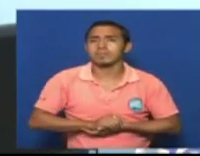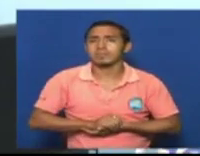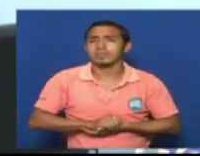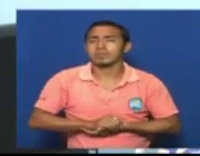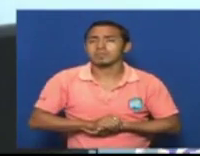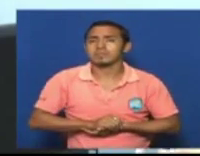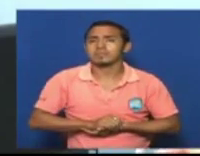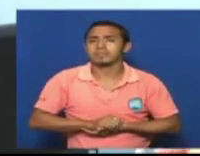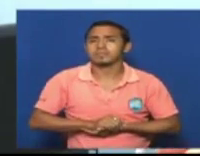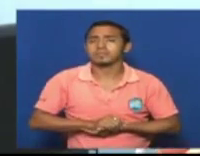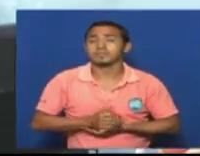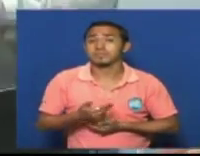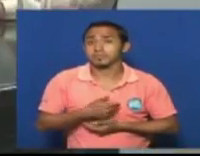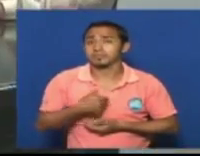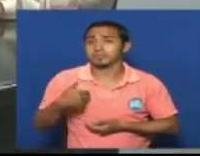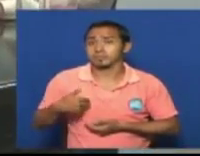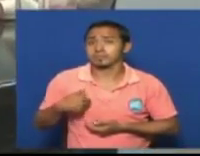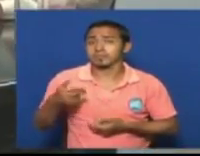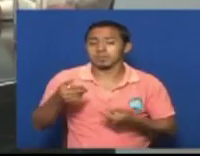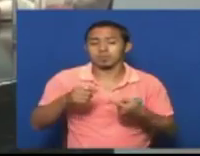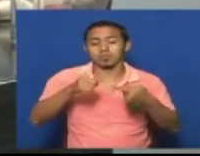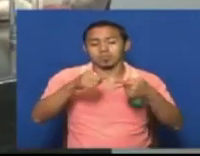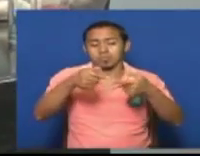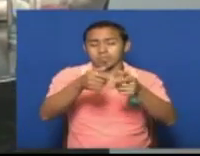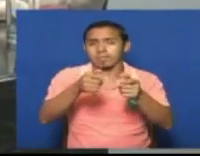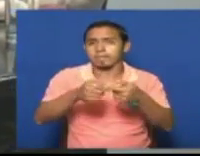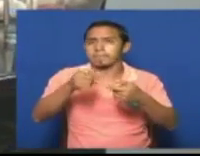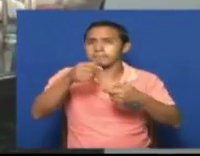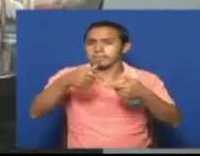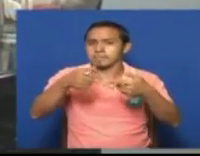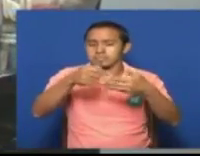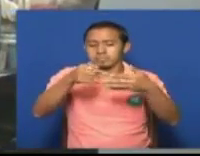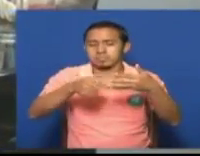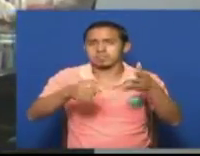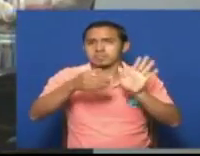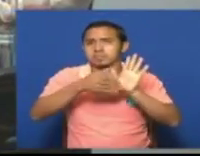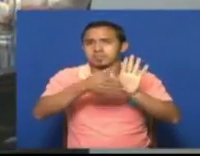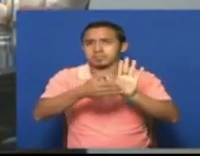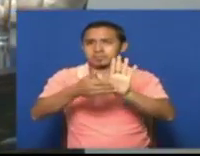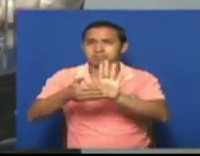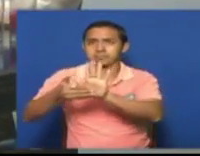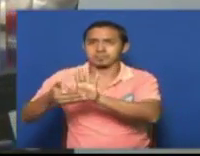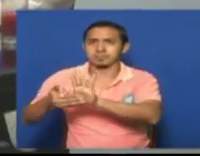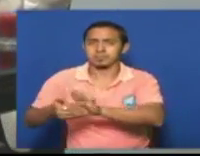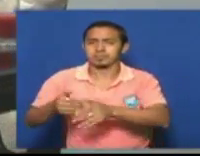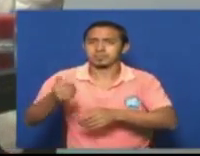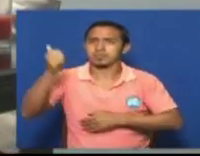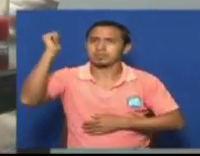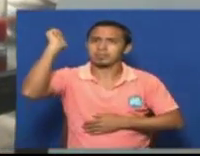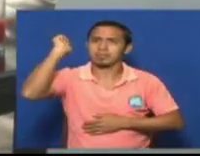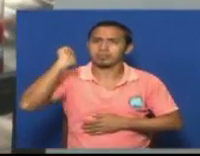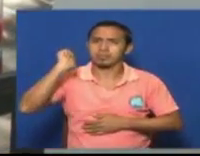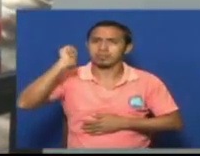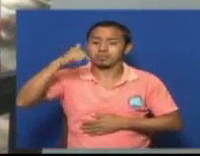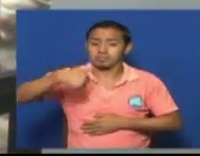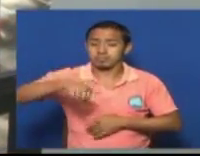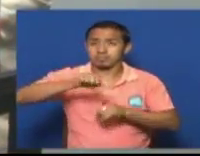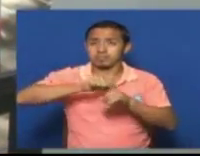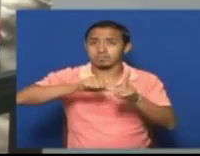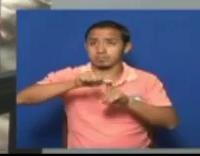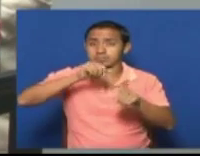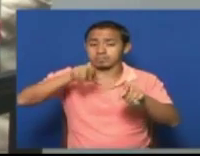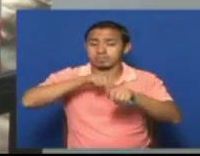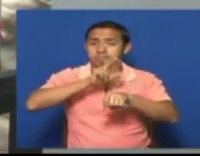a hacer un ciclo de presentaciones del libro con instituciones del estado el día de ayer que luego presentamos aquí en el